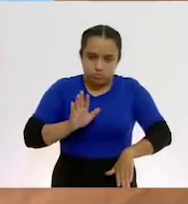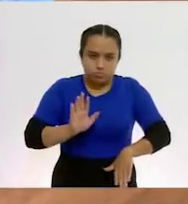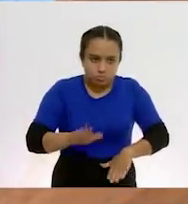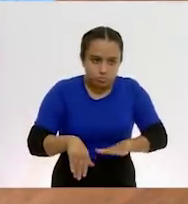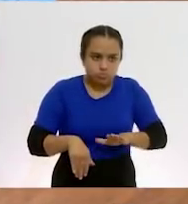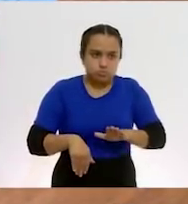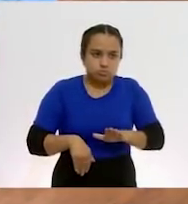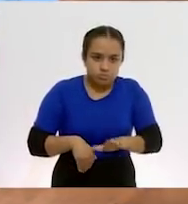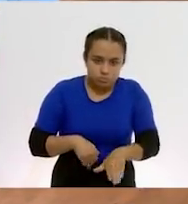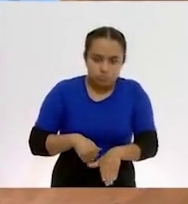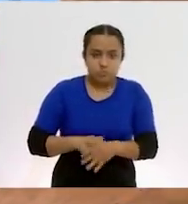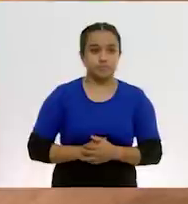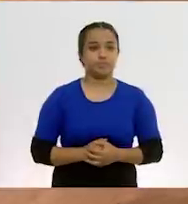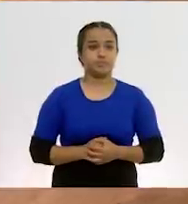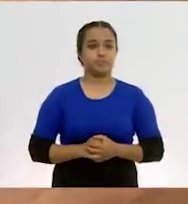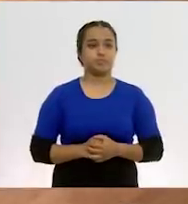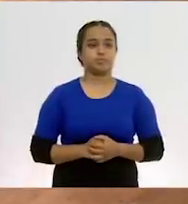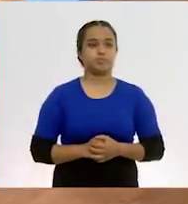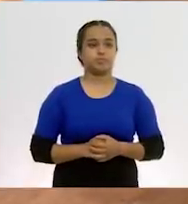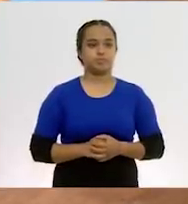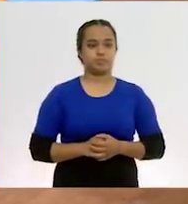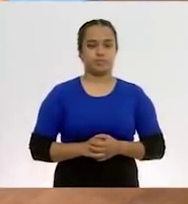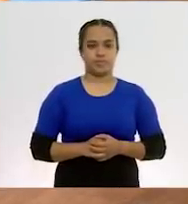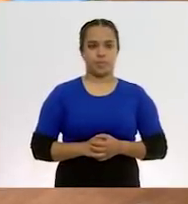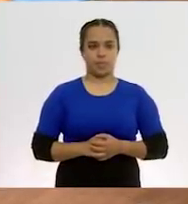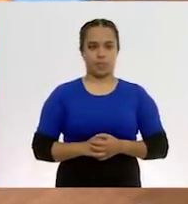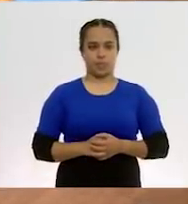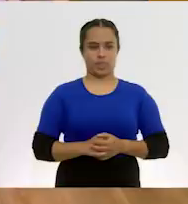bien. Vamos a moverla.